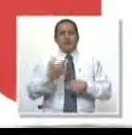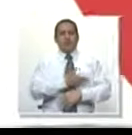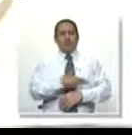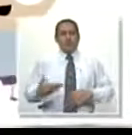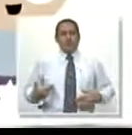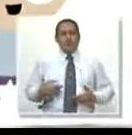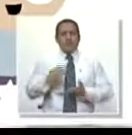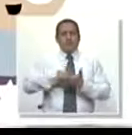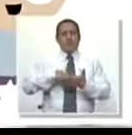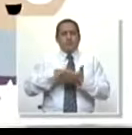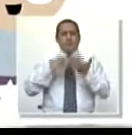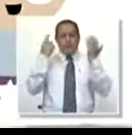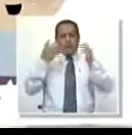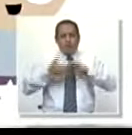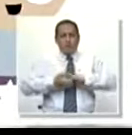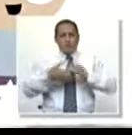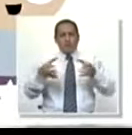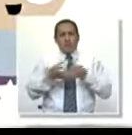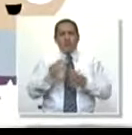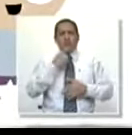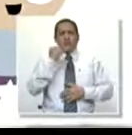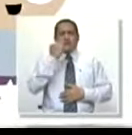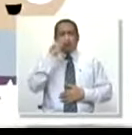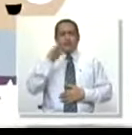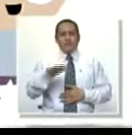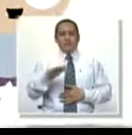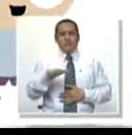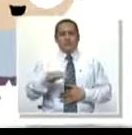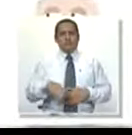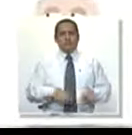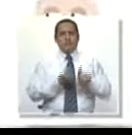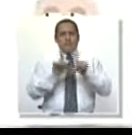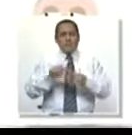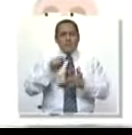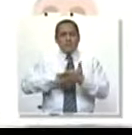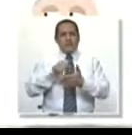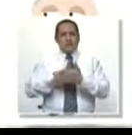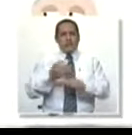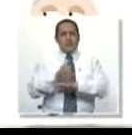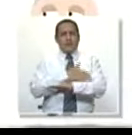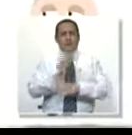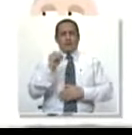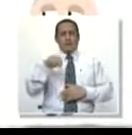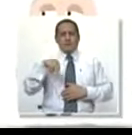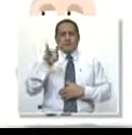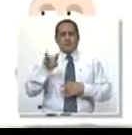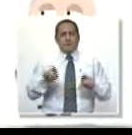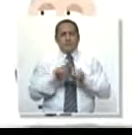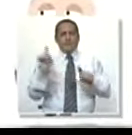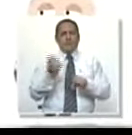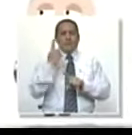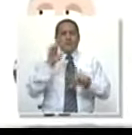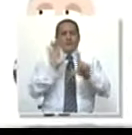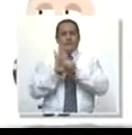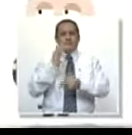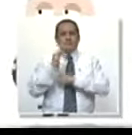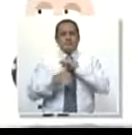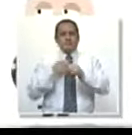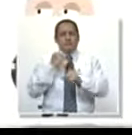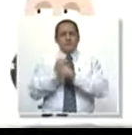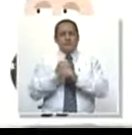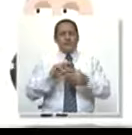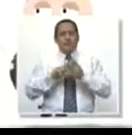estado firmante de la convención sobre los derechos del niño un tratado de las Naciones Unidas y la primera ley